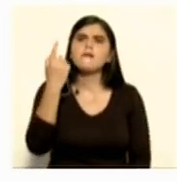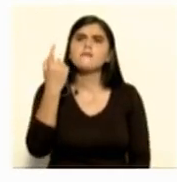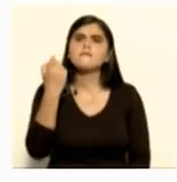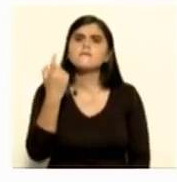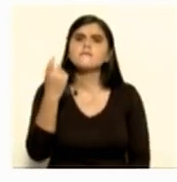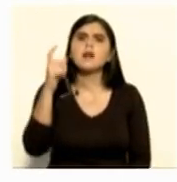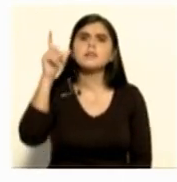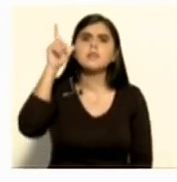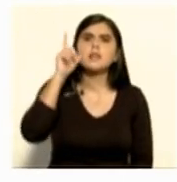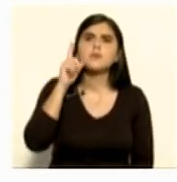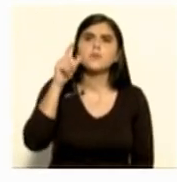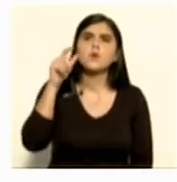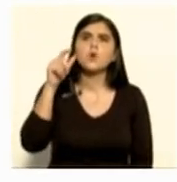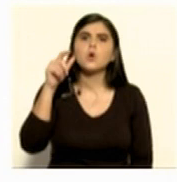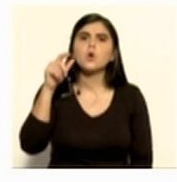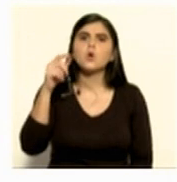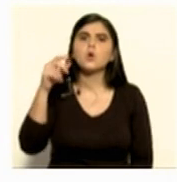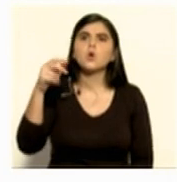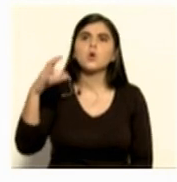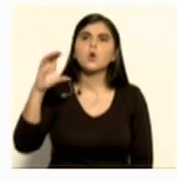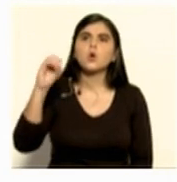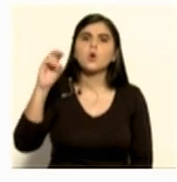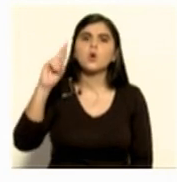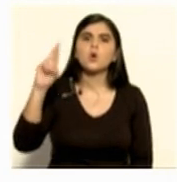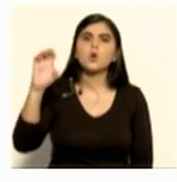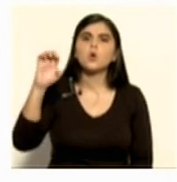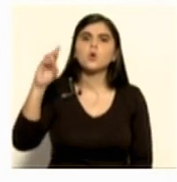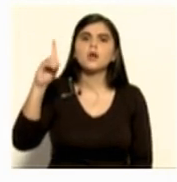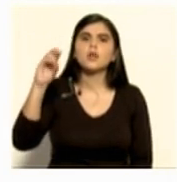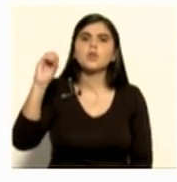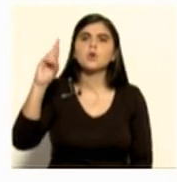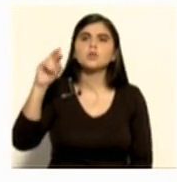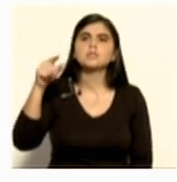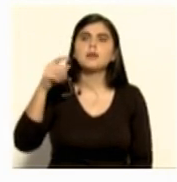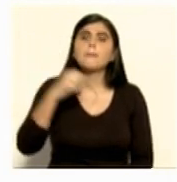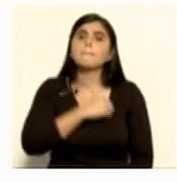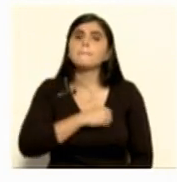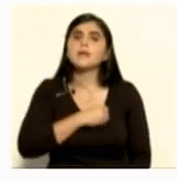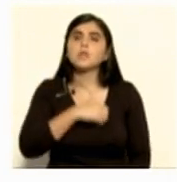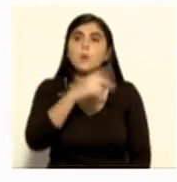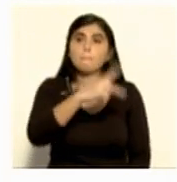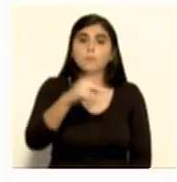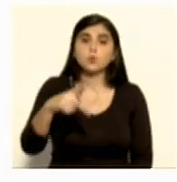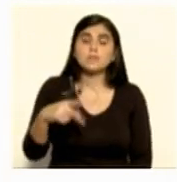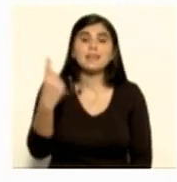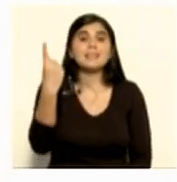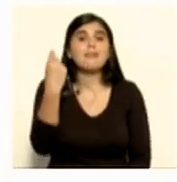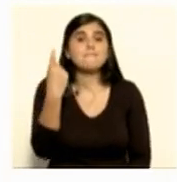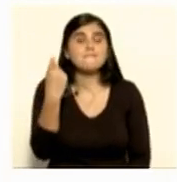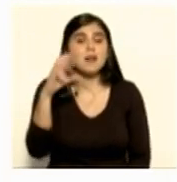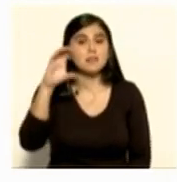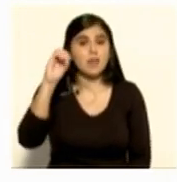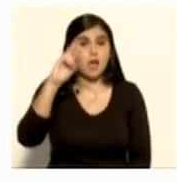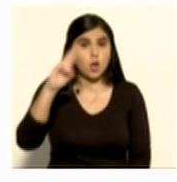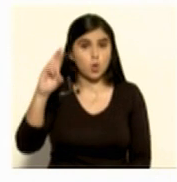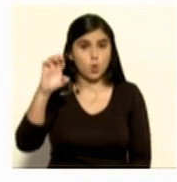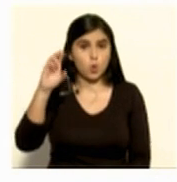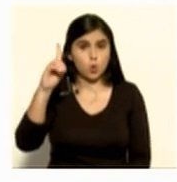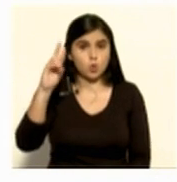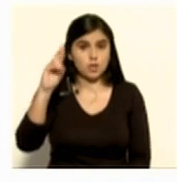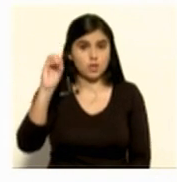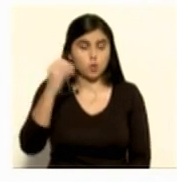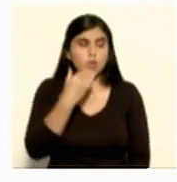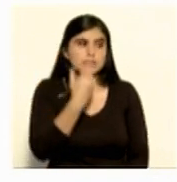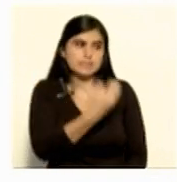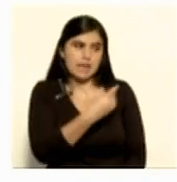Limón, Pocosí, Talamanca, en Punta Arenas nos falta Corredores, correcto, gracias señor, en Punta Arenas nos